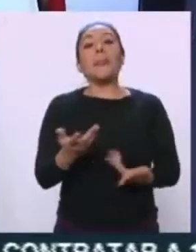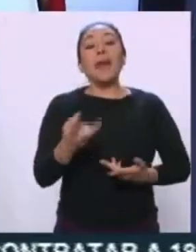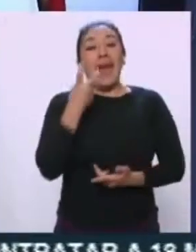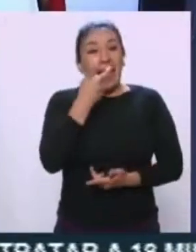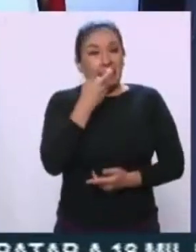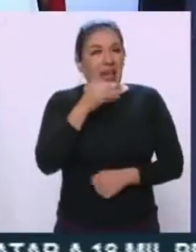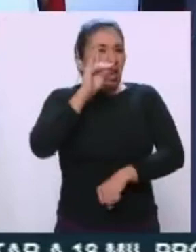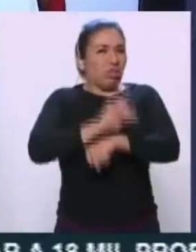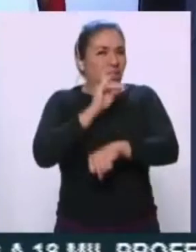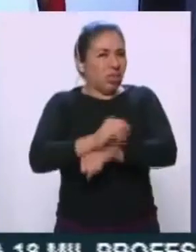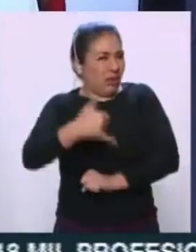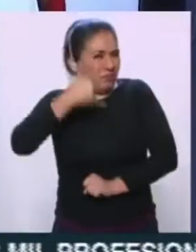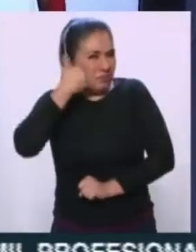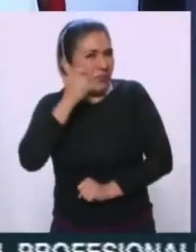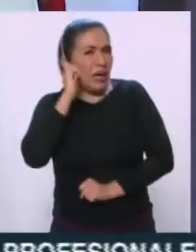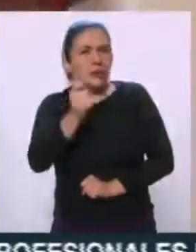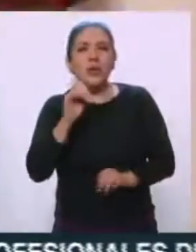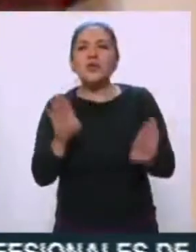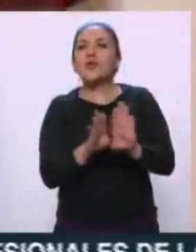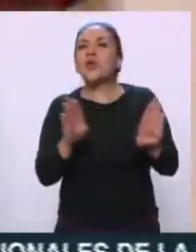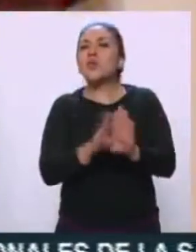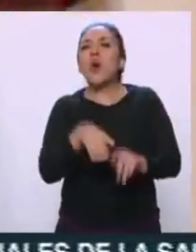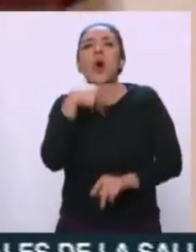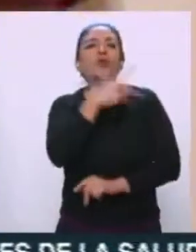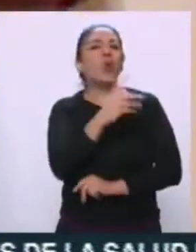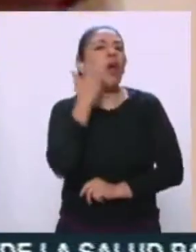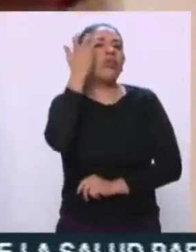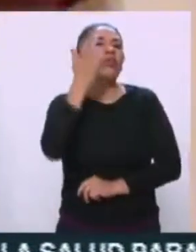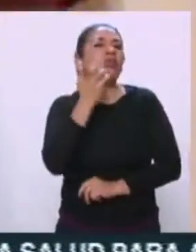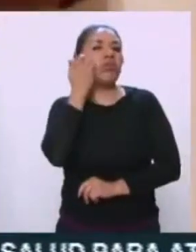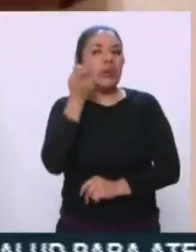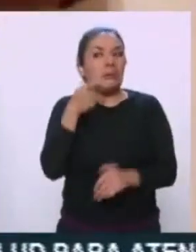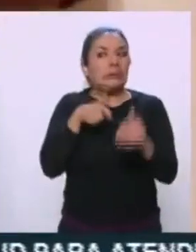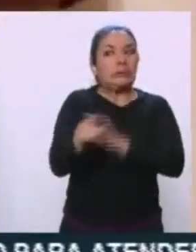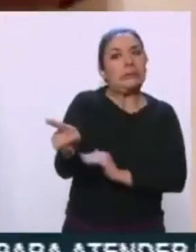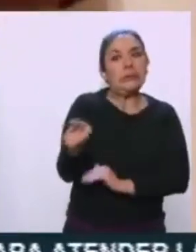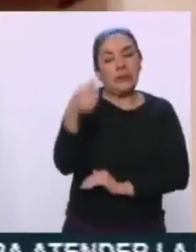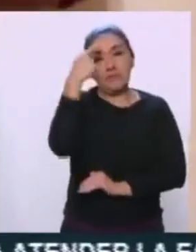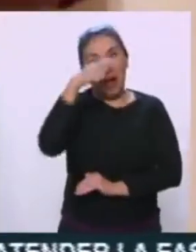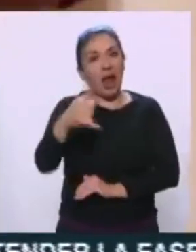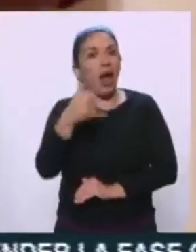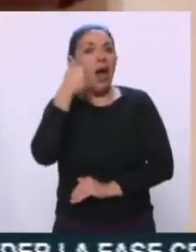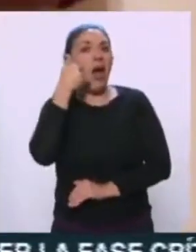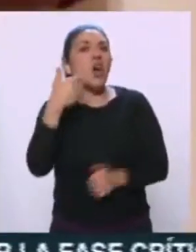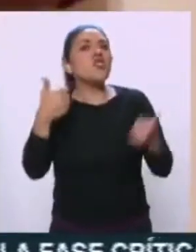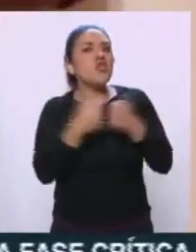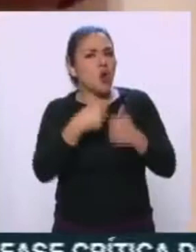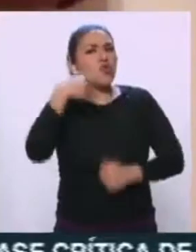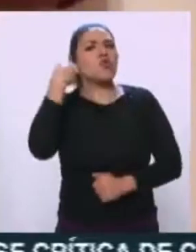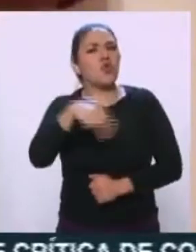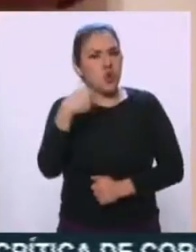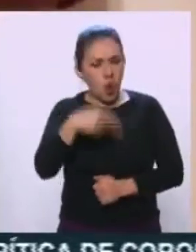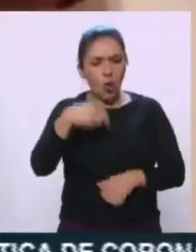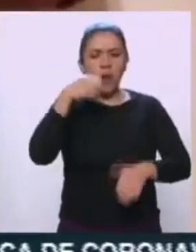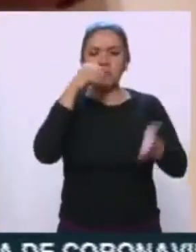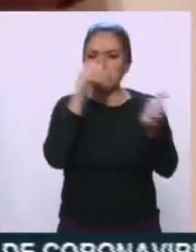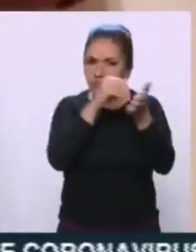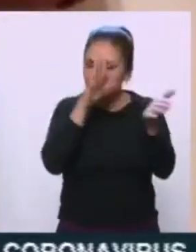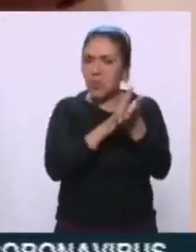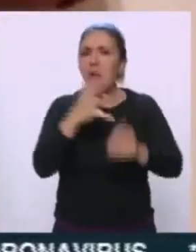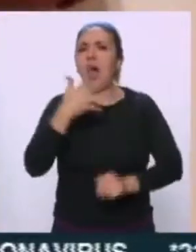esta supuesta filtración es una autofiltración. Es decir, que se grabó con nombres y